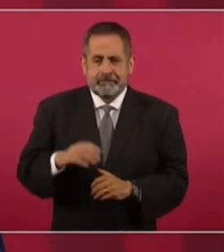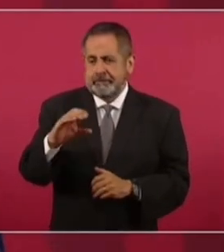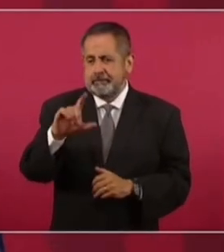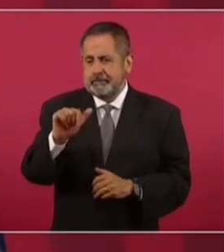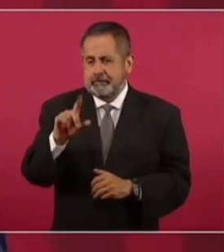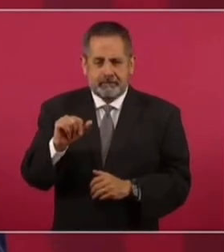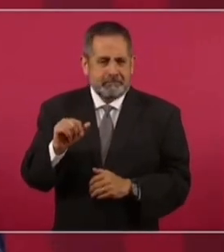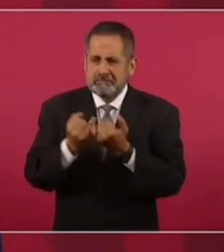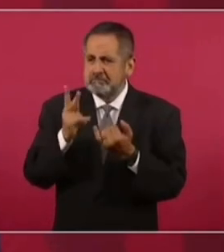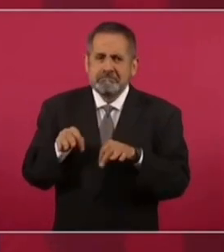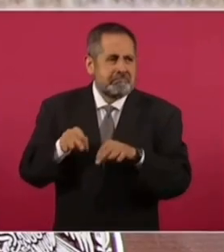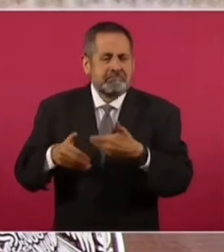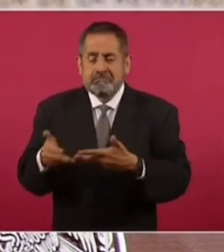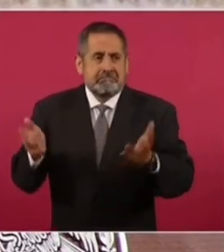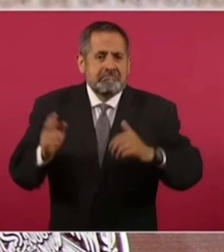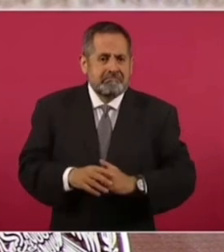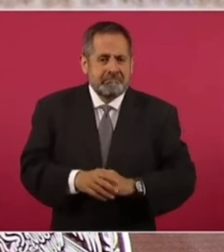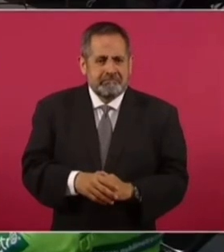Claudia, lo mismo.